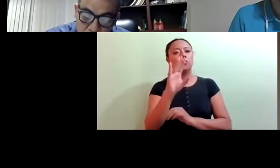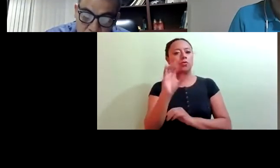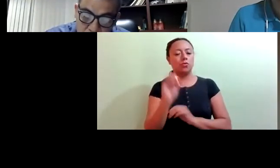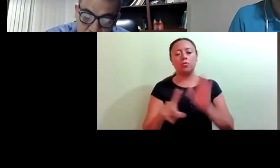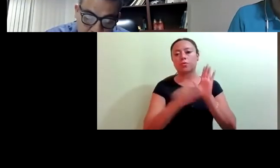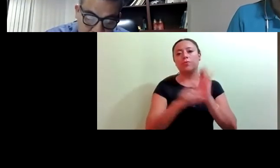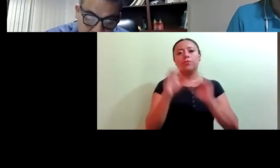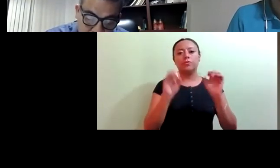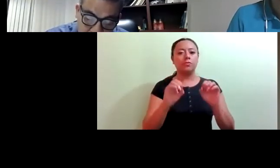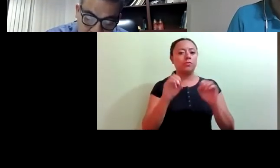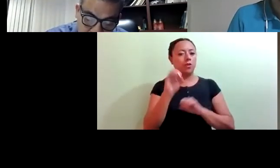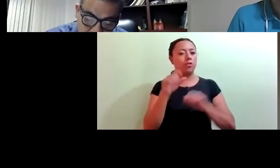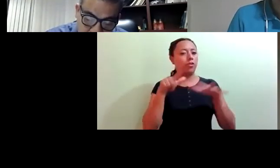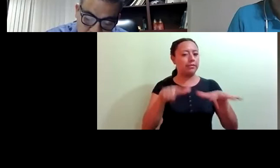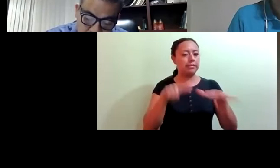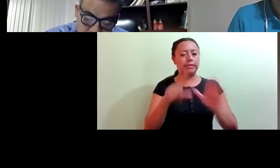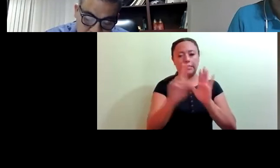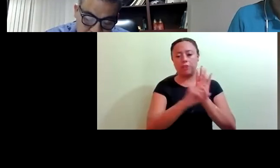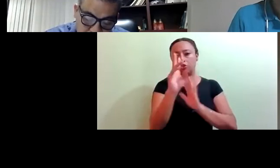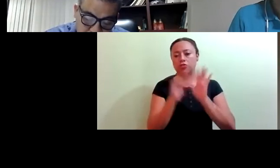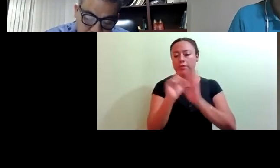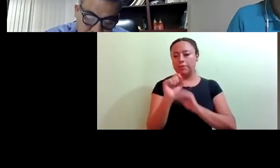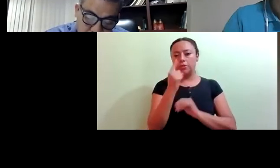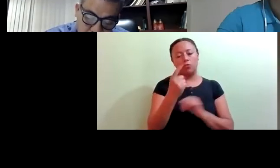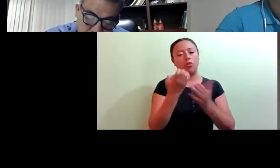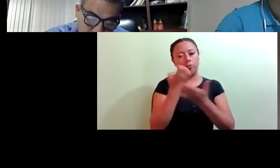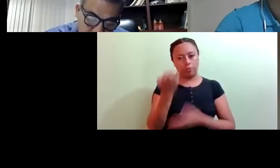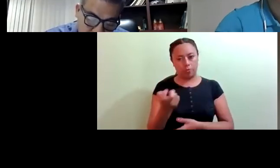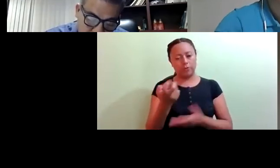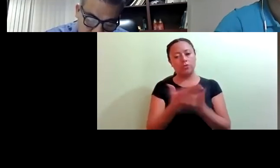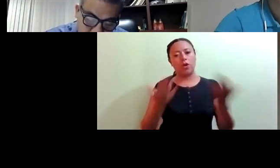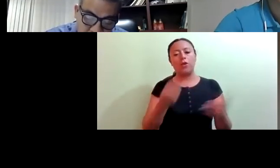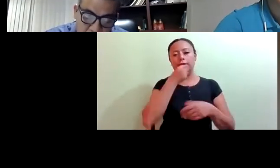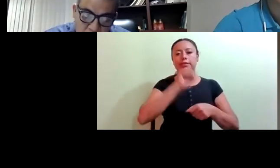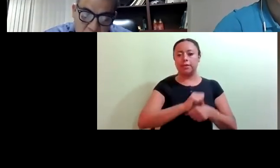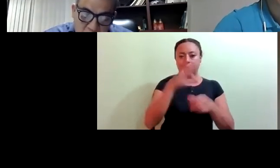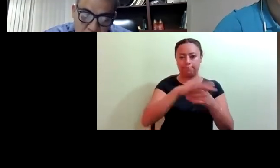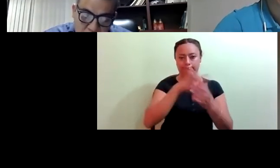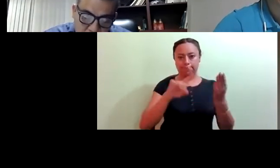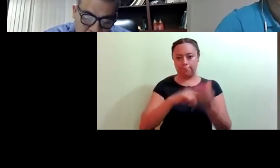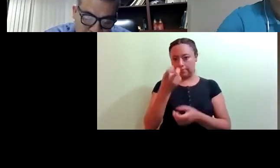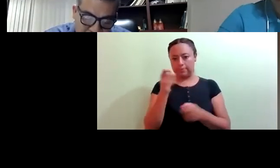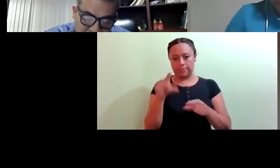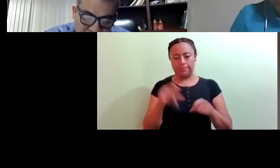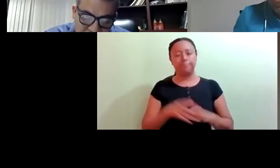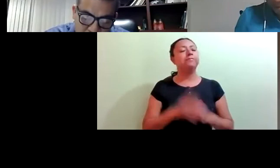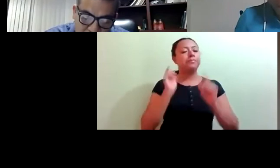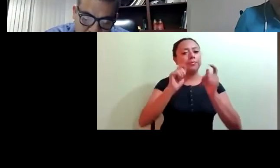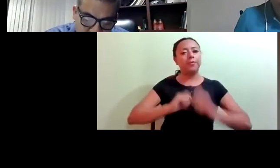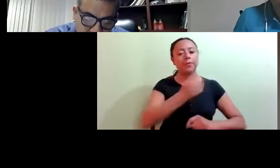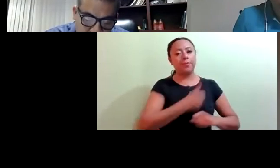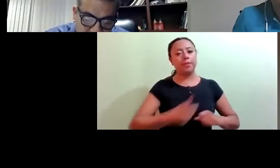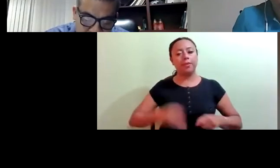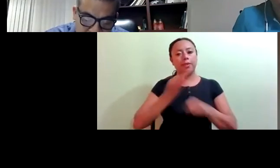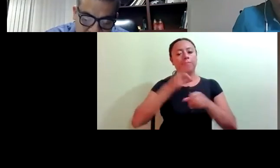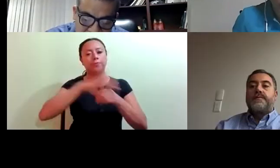2021. En razón de ello, le solicito al secretario someta a votación él mismo. En instrucciones de la presidencia, se someta a